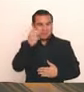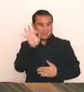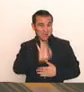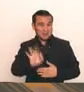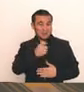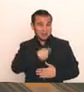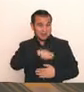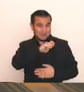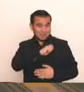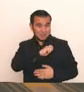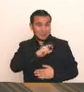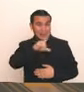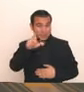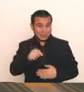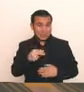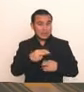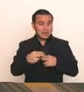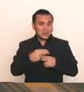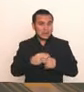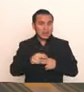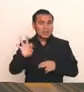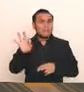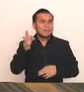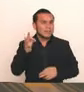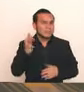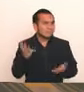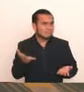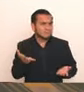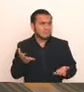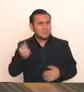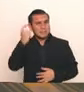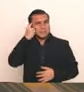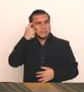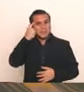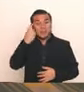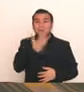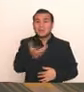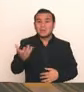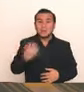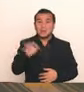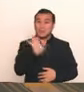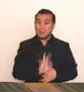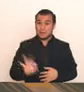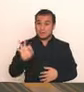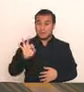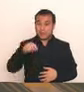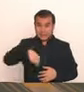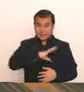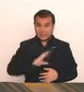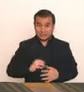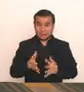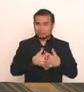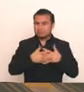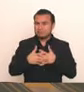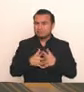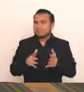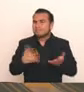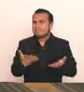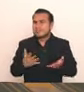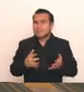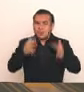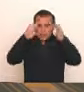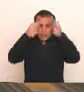italia que alemania que el reino unido que francia acaso el que empieza que nos irá mejor que eeuu qué decisiones